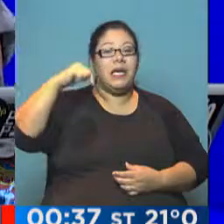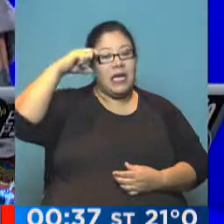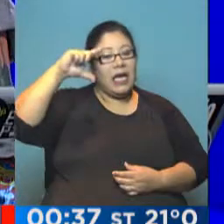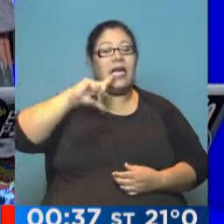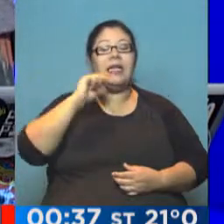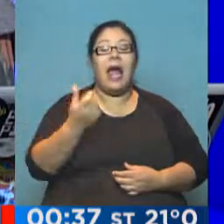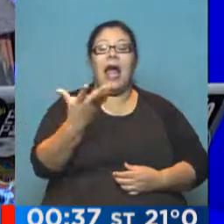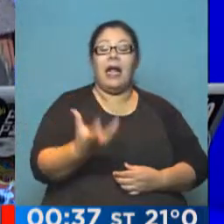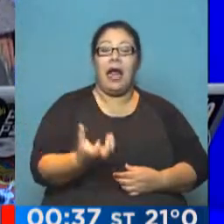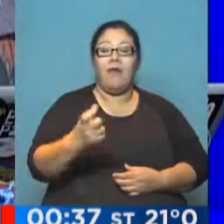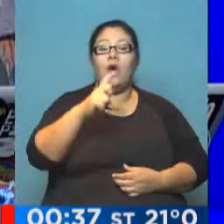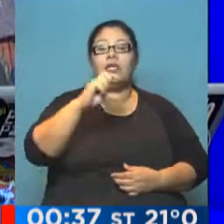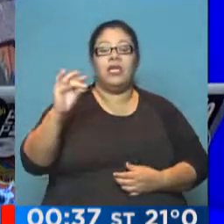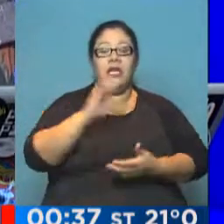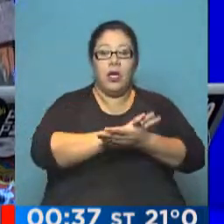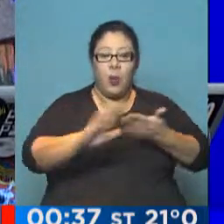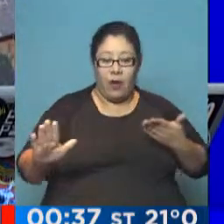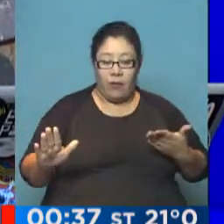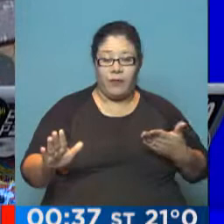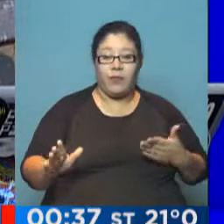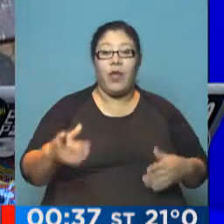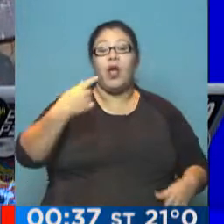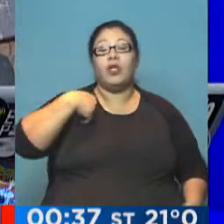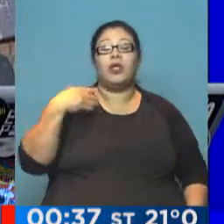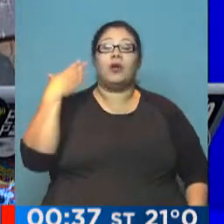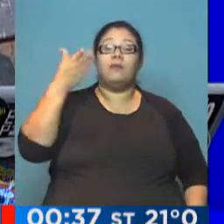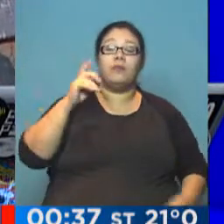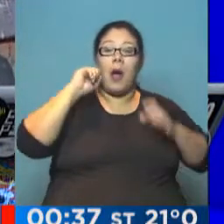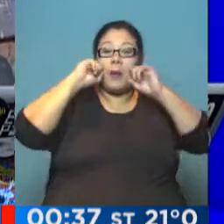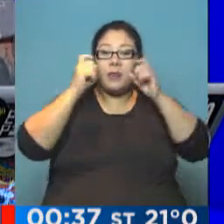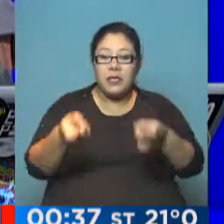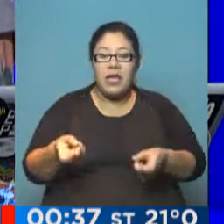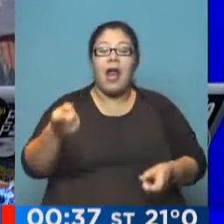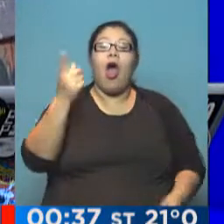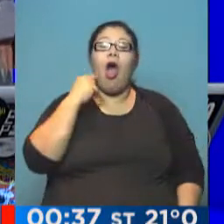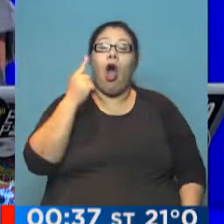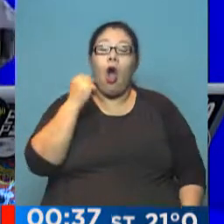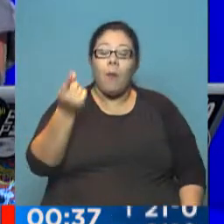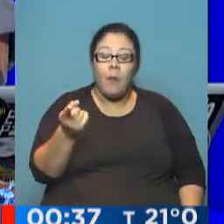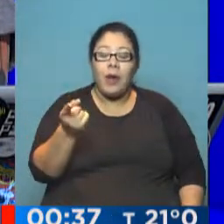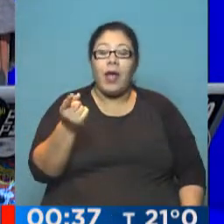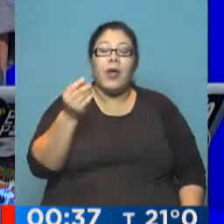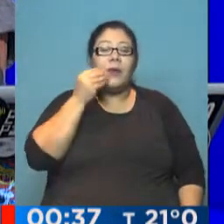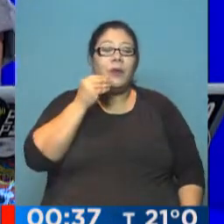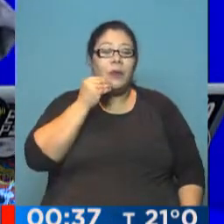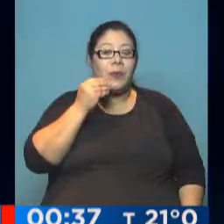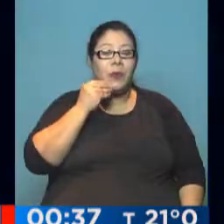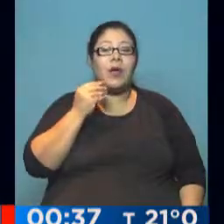pero tuvimos la posibilidad de estar en esta visita de incógnito que hizo Marky a la Argentina. Estuvimos con él charlando sobre lo que será este nuevo trabajo.